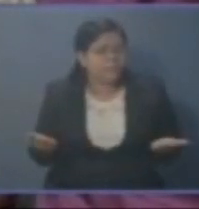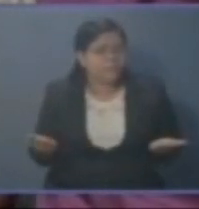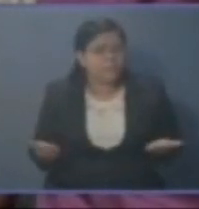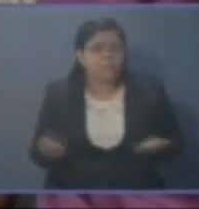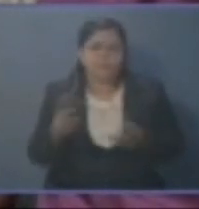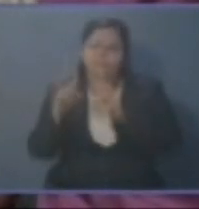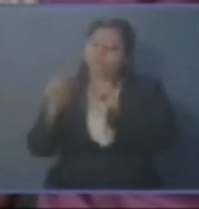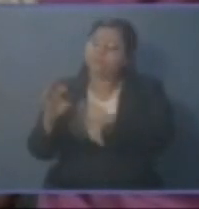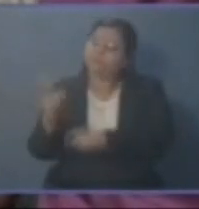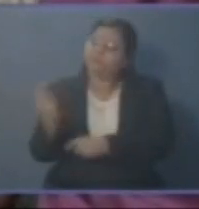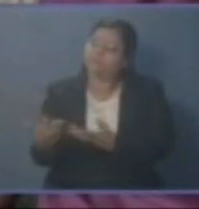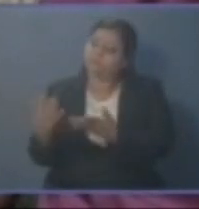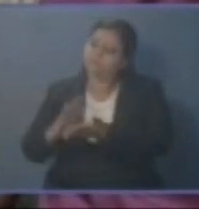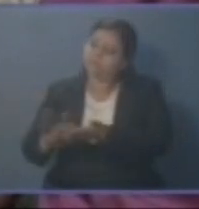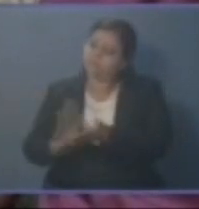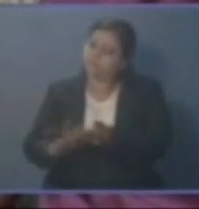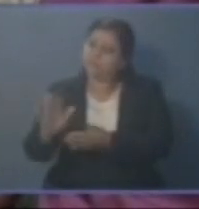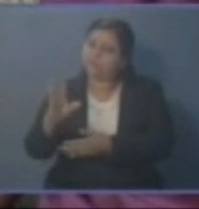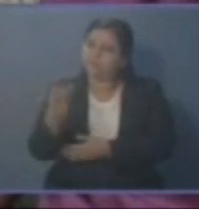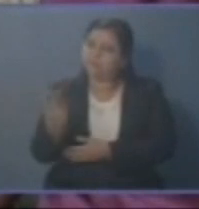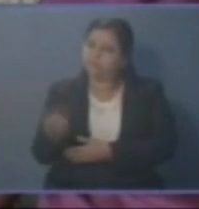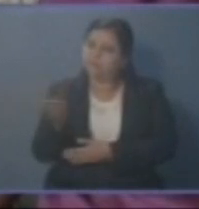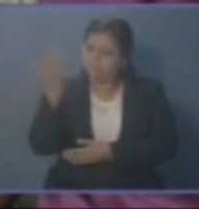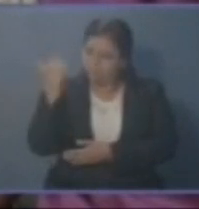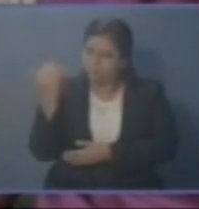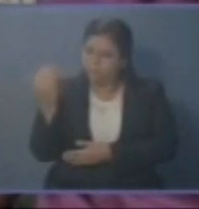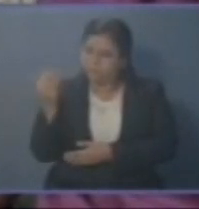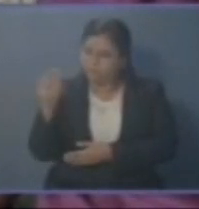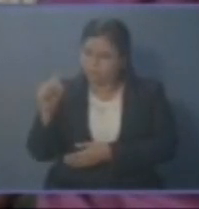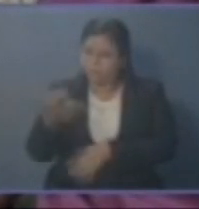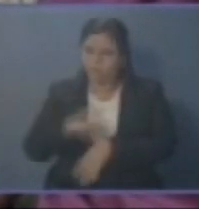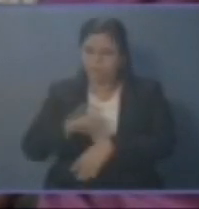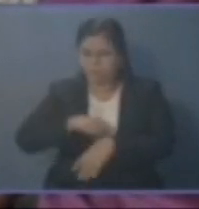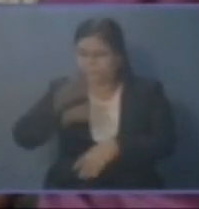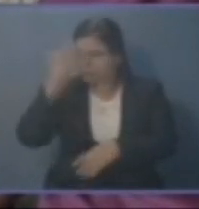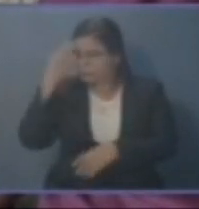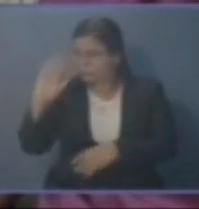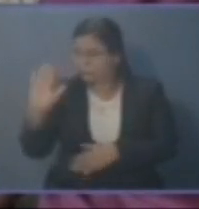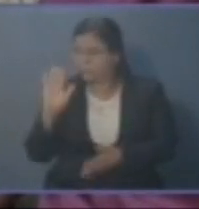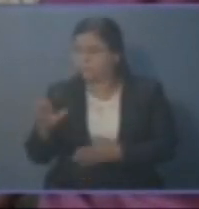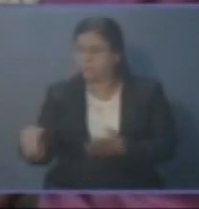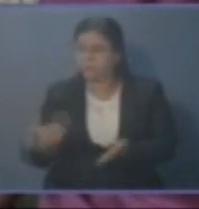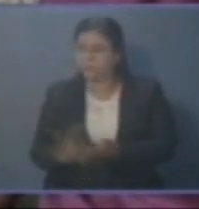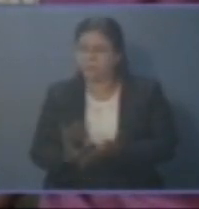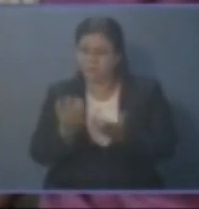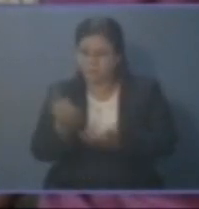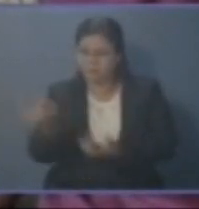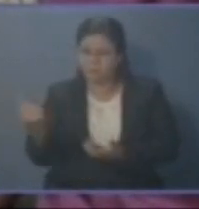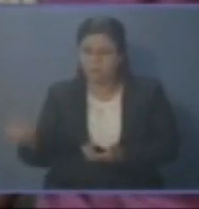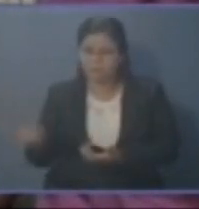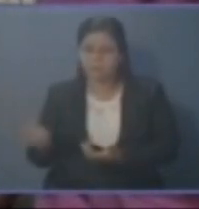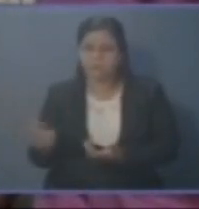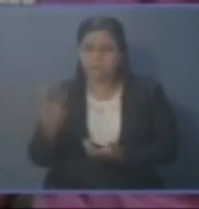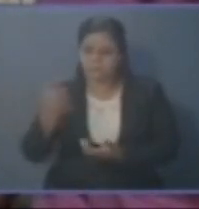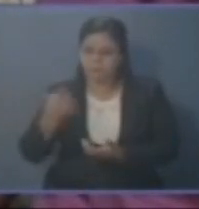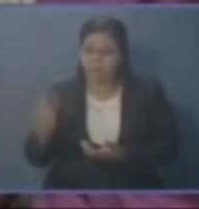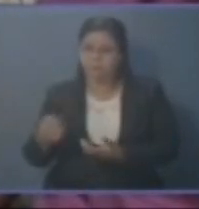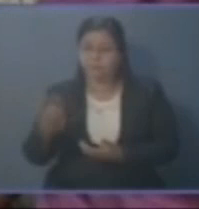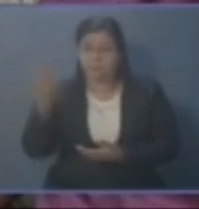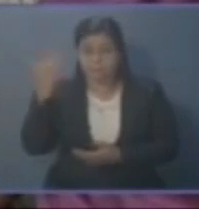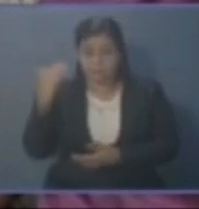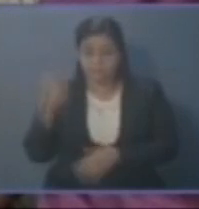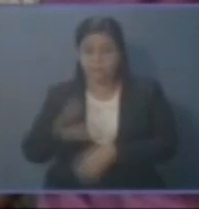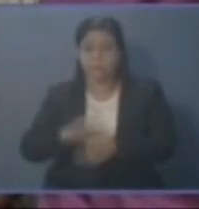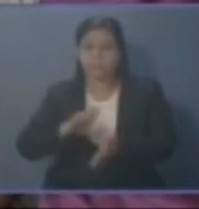¿cuánto van las máquinas? Vale aproximadamente, en aquel momento, no sé hoy, porque hoy todos saben, con la demanda de servicios, todo ha cambiado, pero en aquel